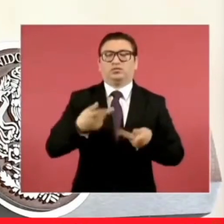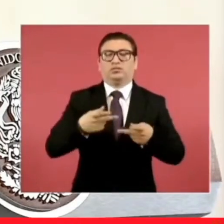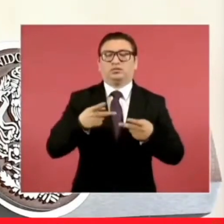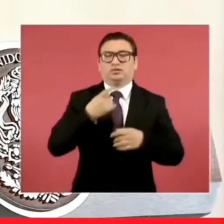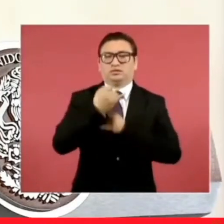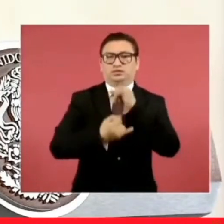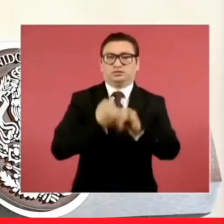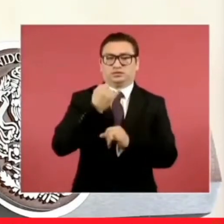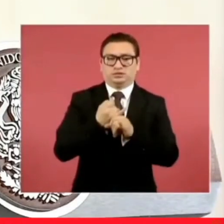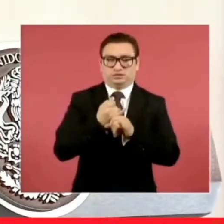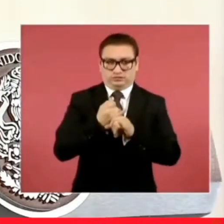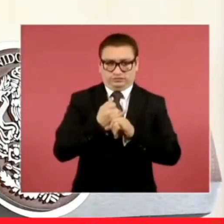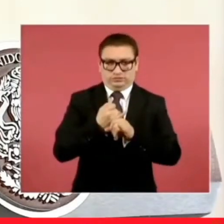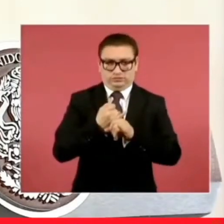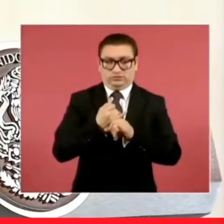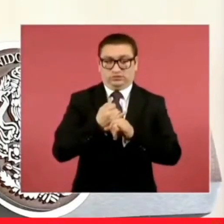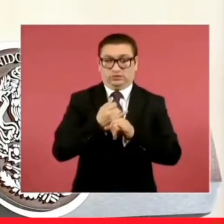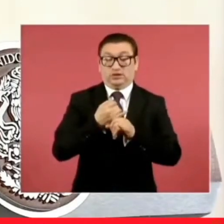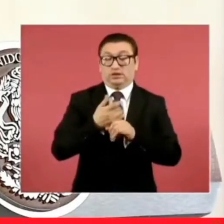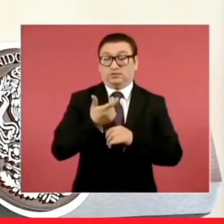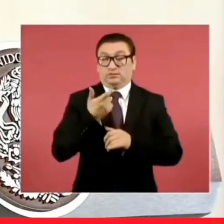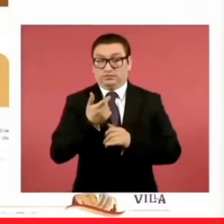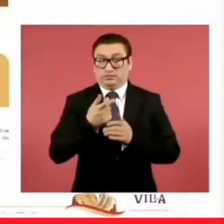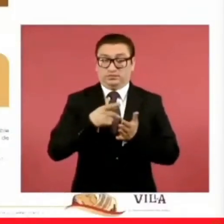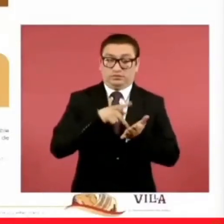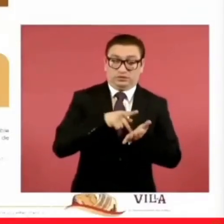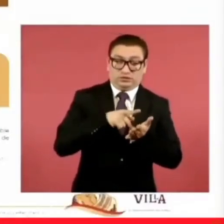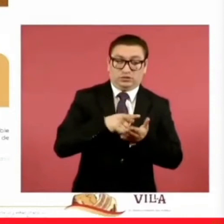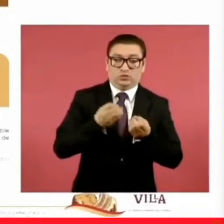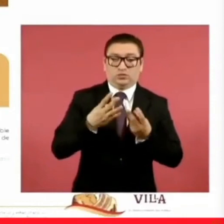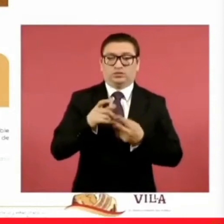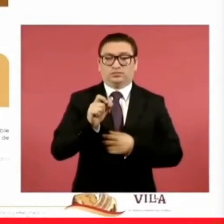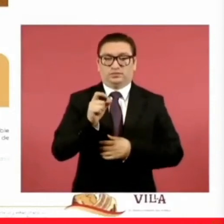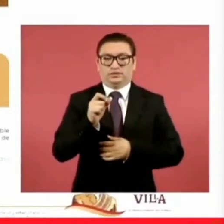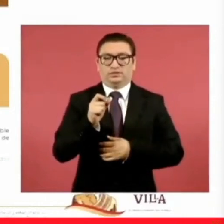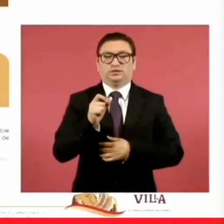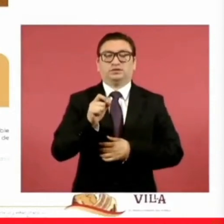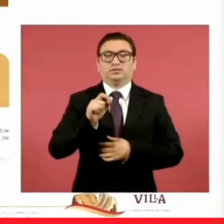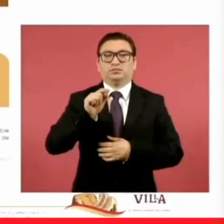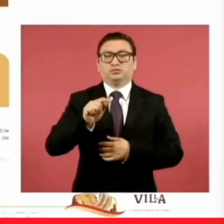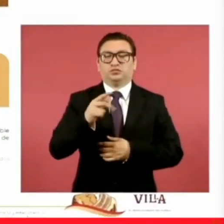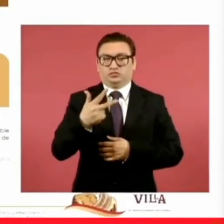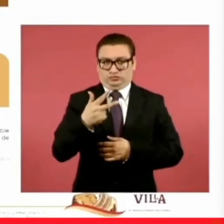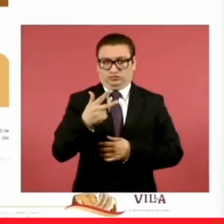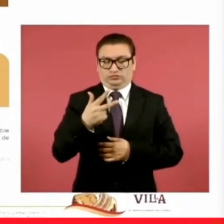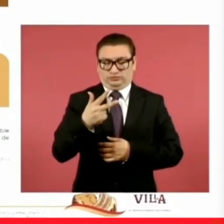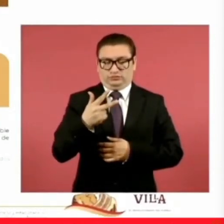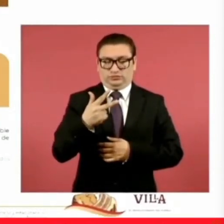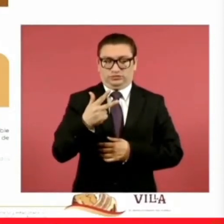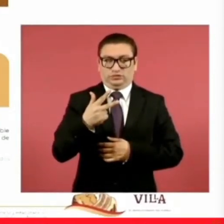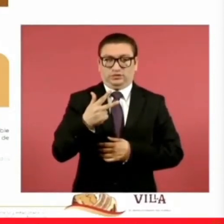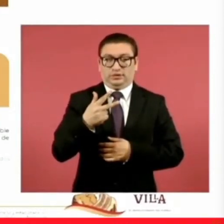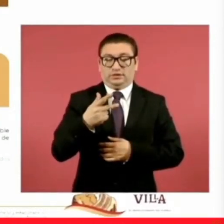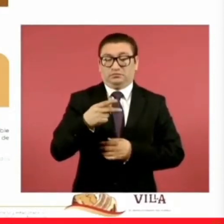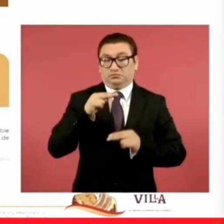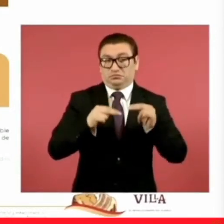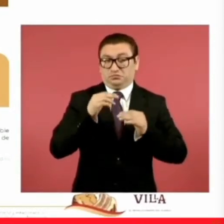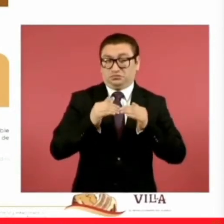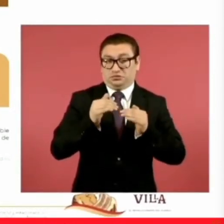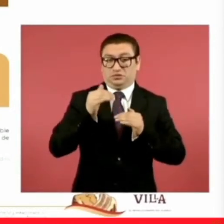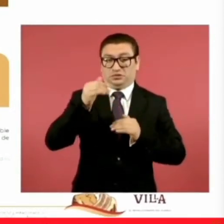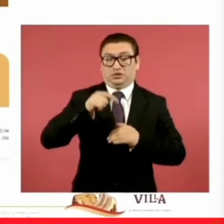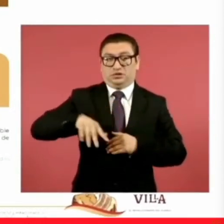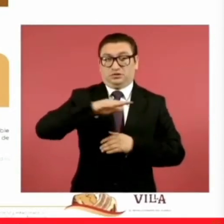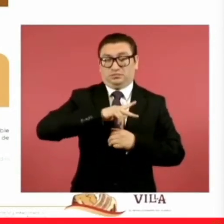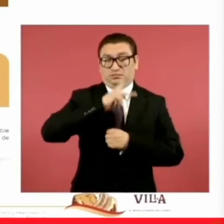internacional, ya en pesos y kilogramos, estuvo en 20 pesos con 8 centavos, por encima del precio promedio en